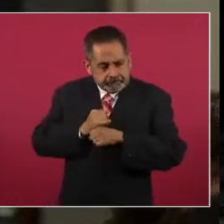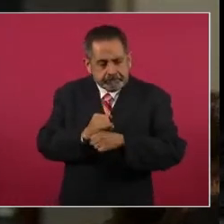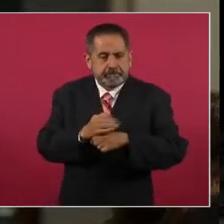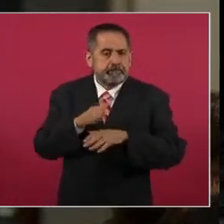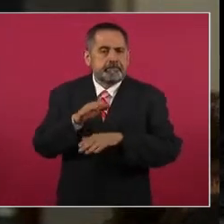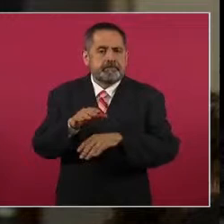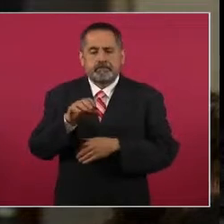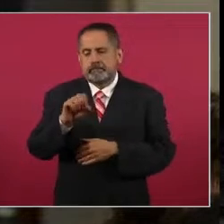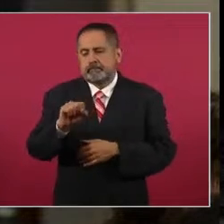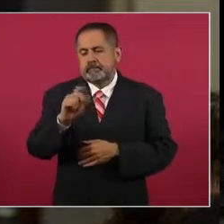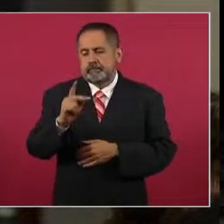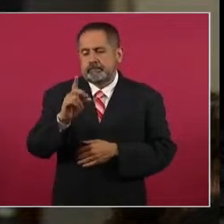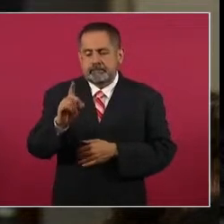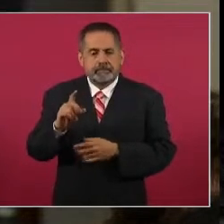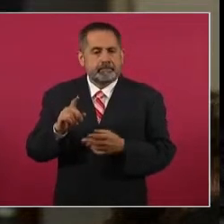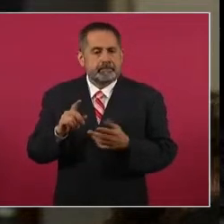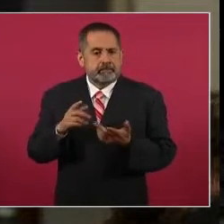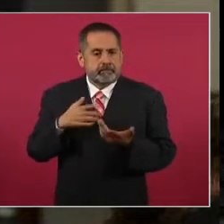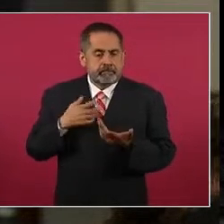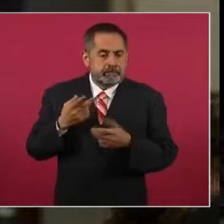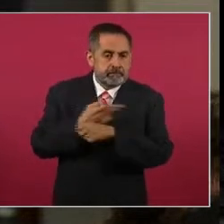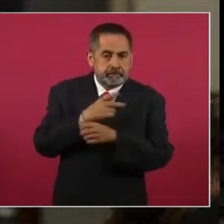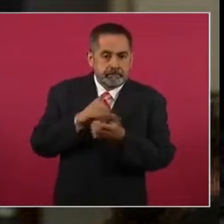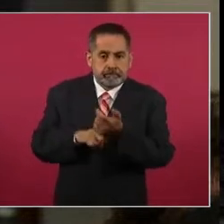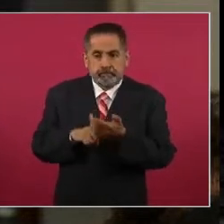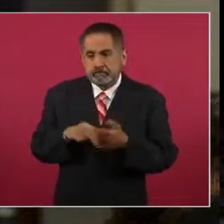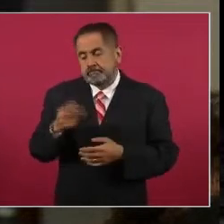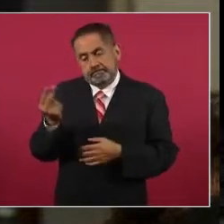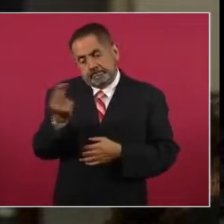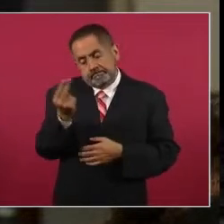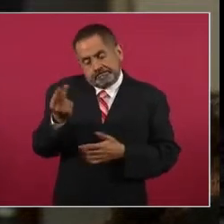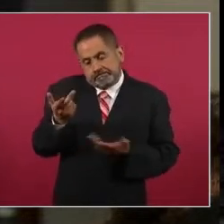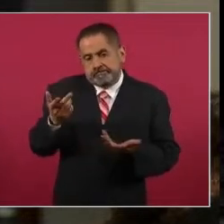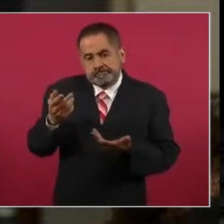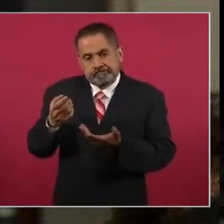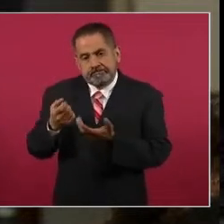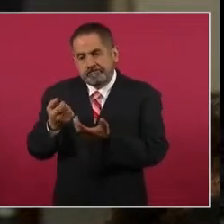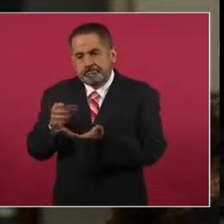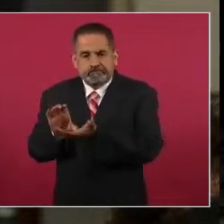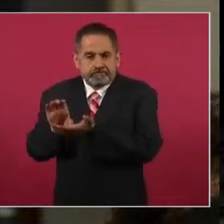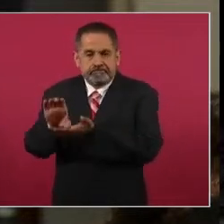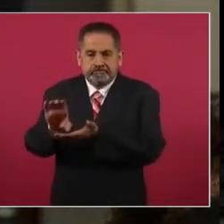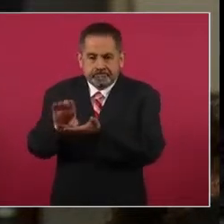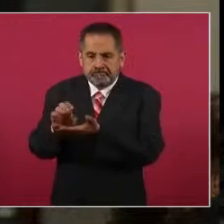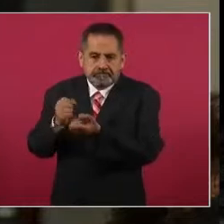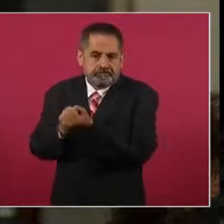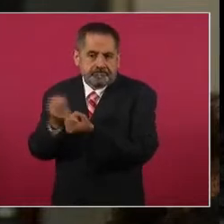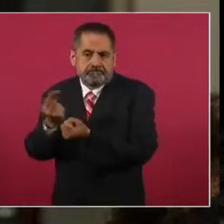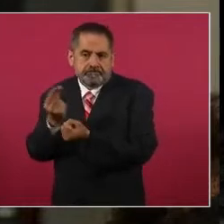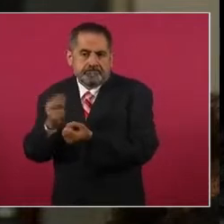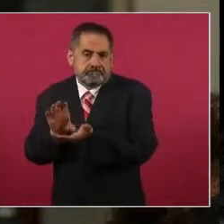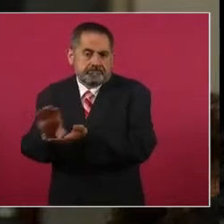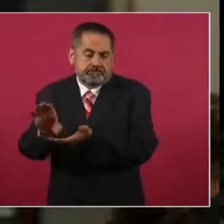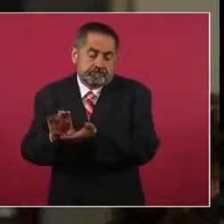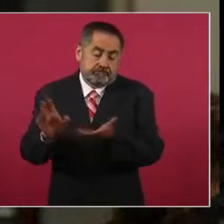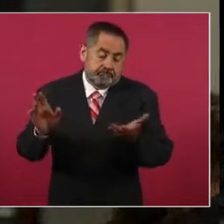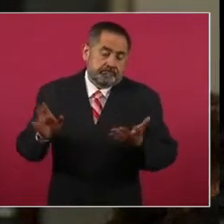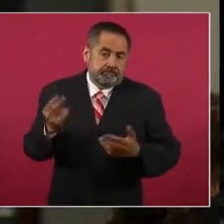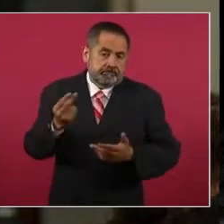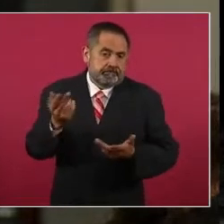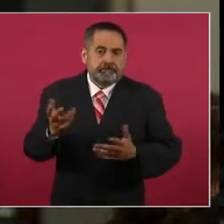y eneko nos verá que es un mal necesario que ahorita más que nunca se necesita esto